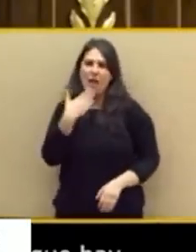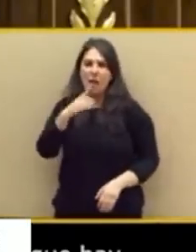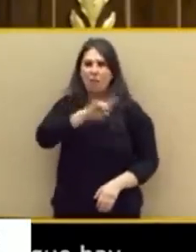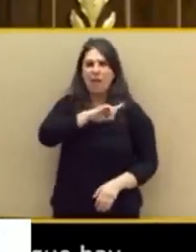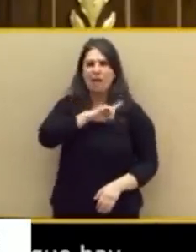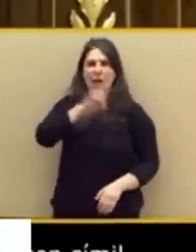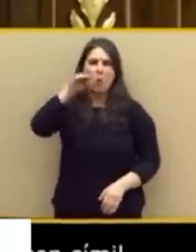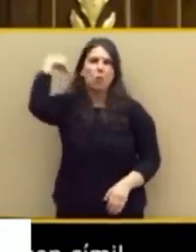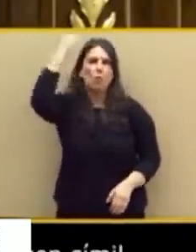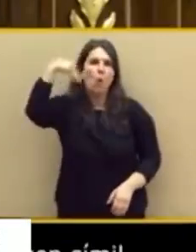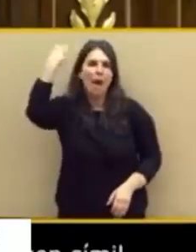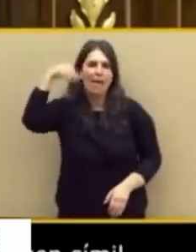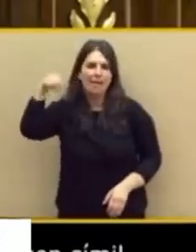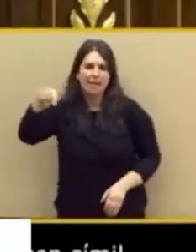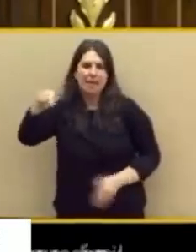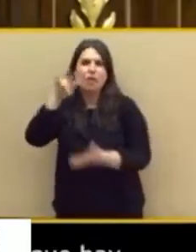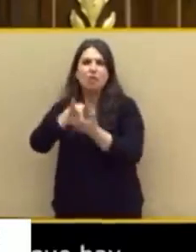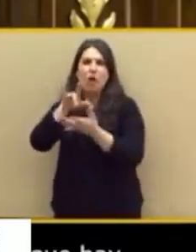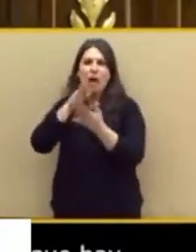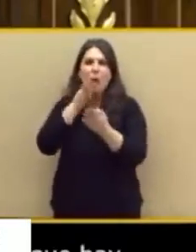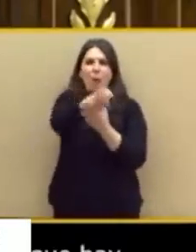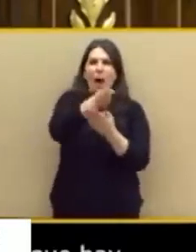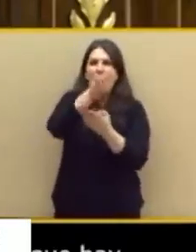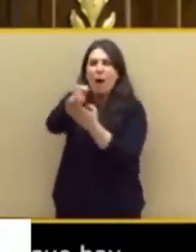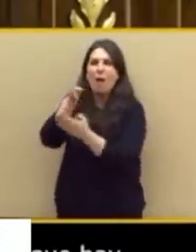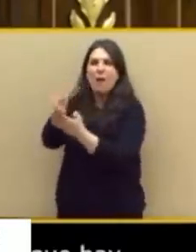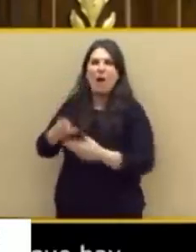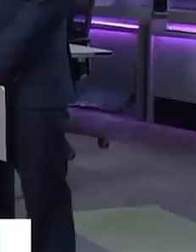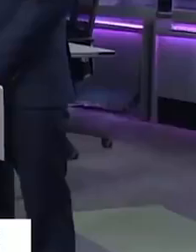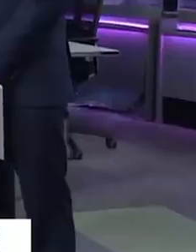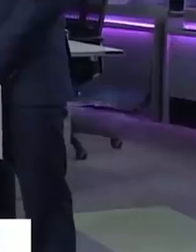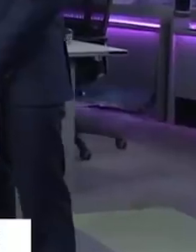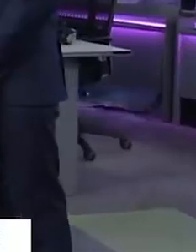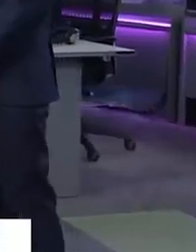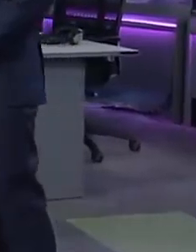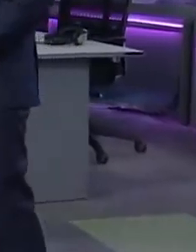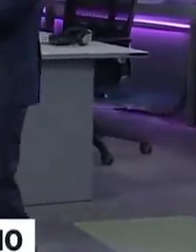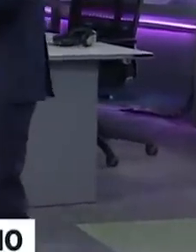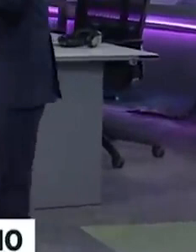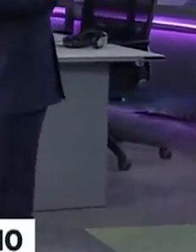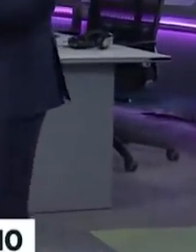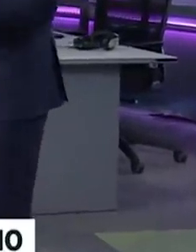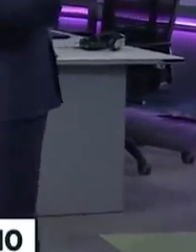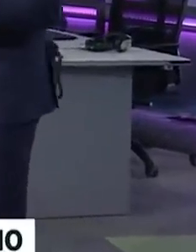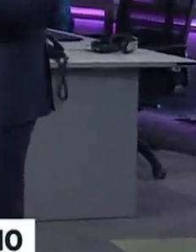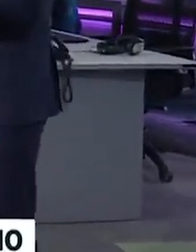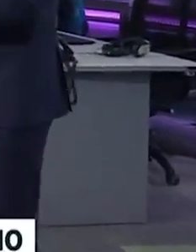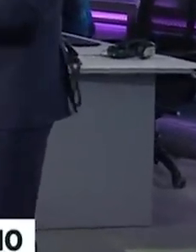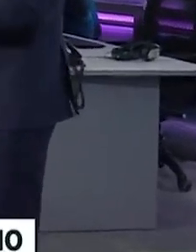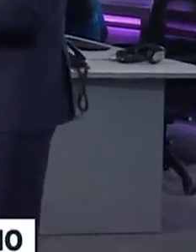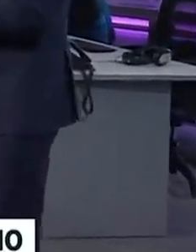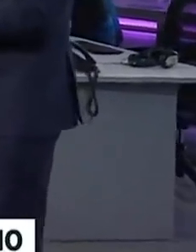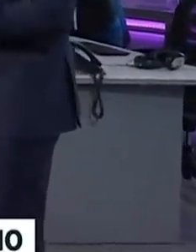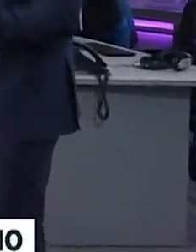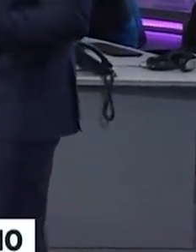en un intento de desestabilizar la y de colonizar la bueno terrible lo que dice tanto en el